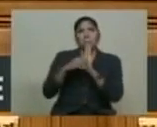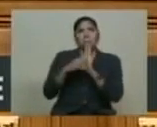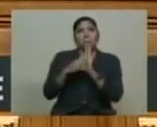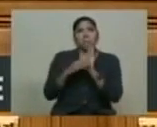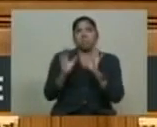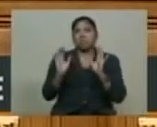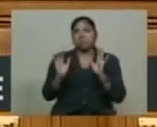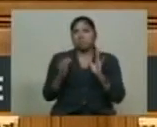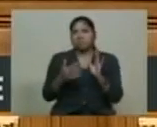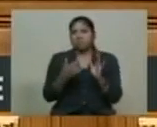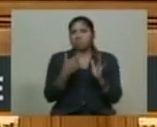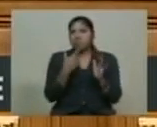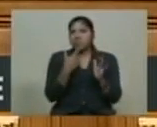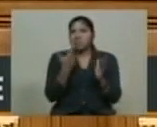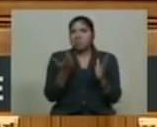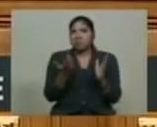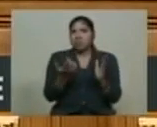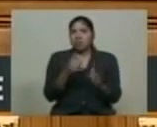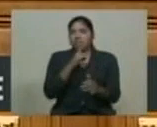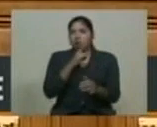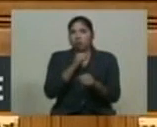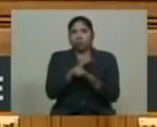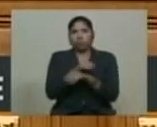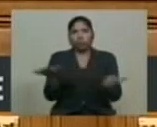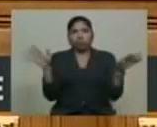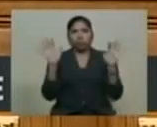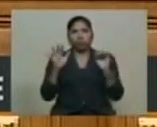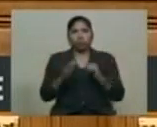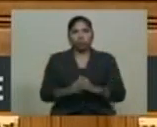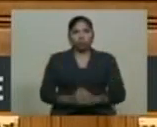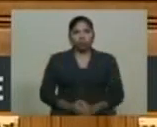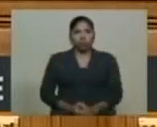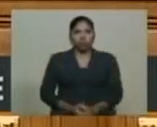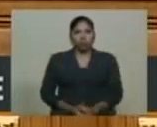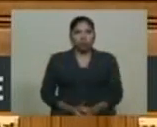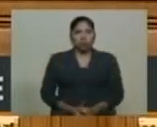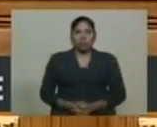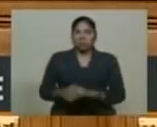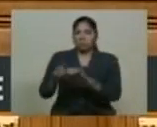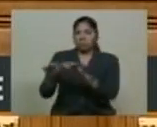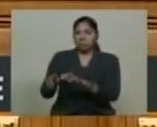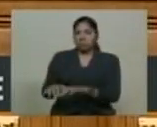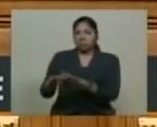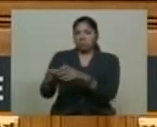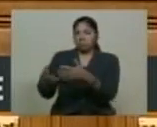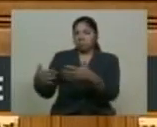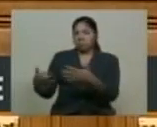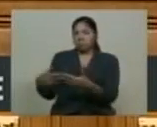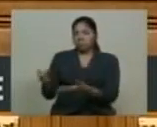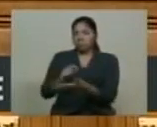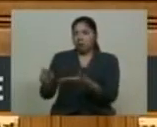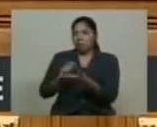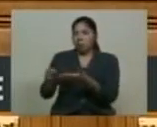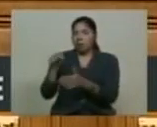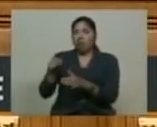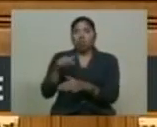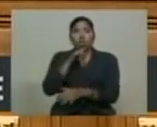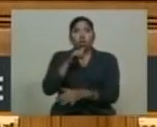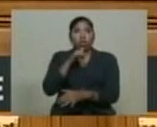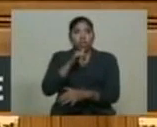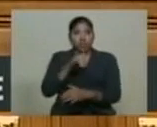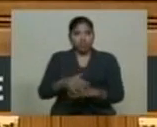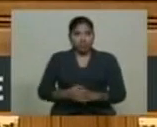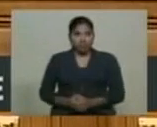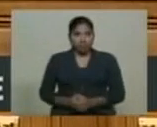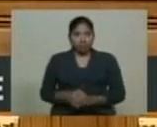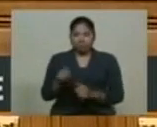decirlo en el argot reporteril de alguna sala de redacción antes de la hora de cierre. En la revelación